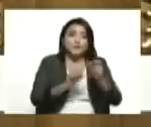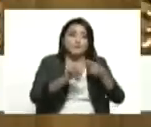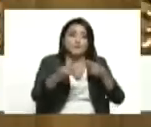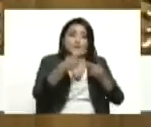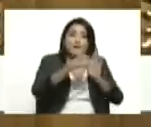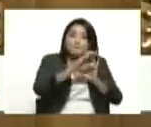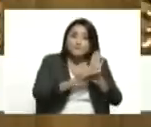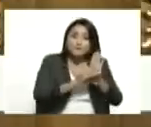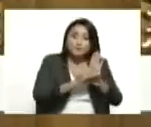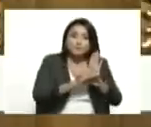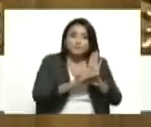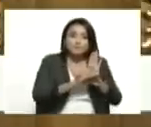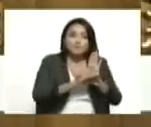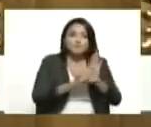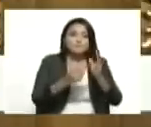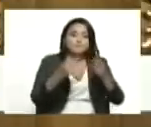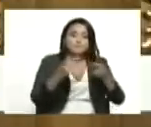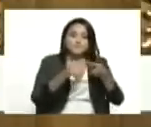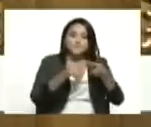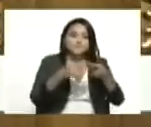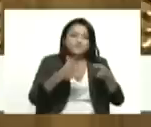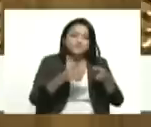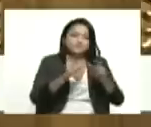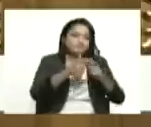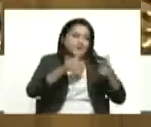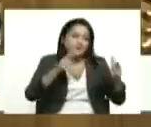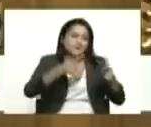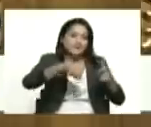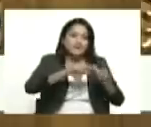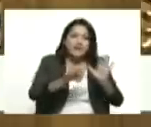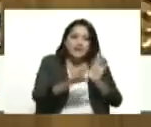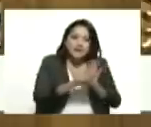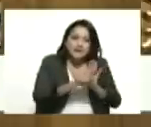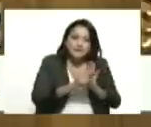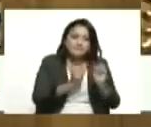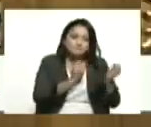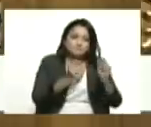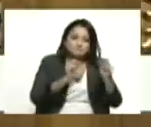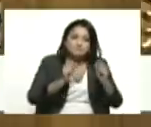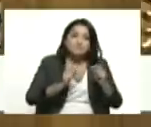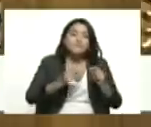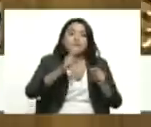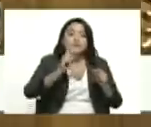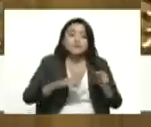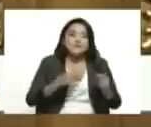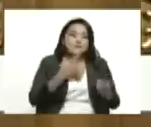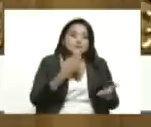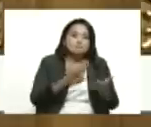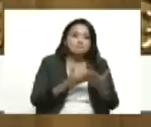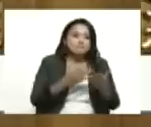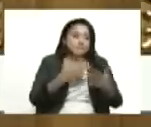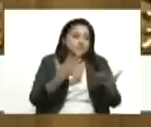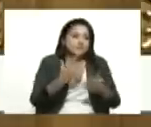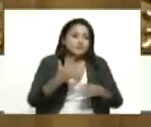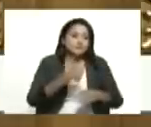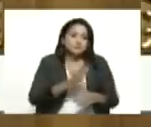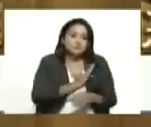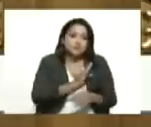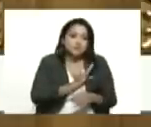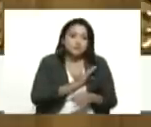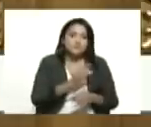primero desarrolla las disposiciones generales de la ley, incluyendo la determinación de los bienes que